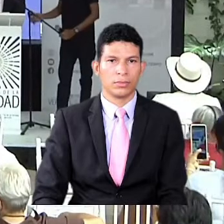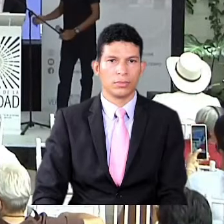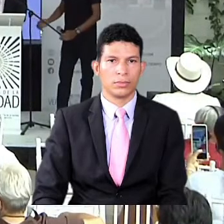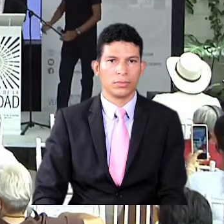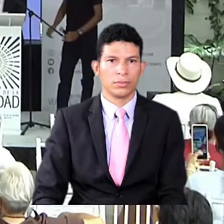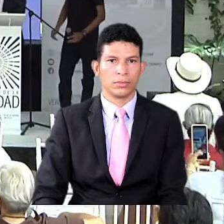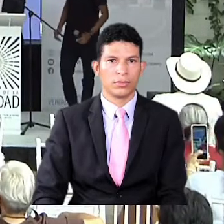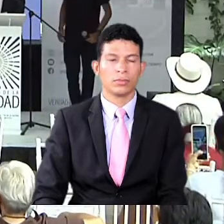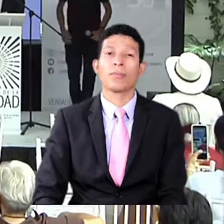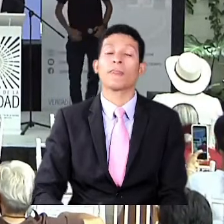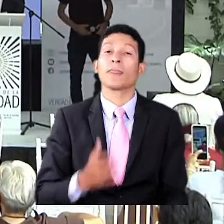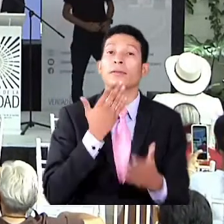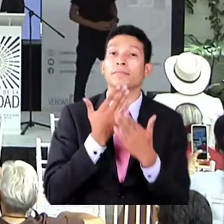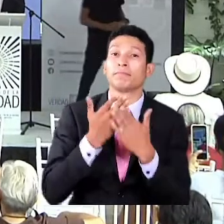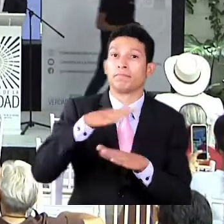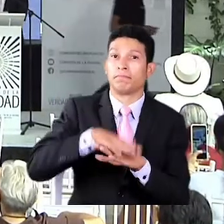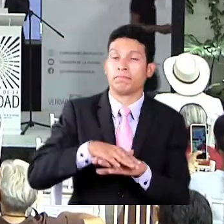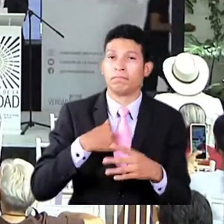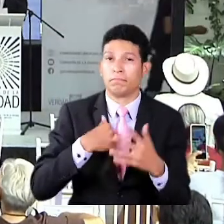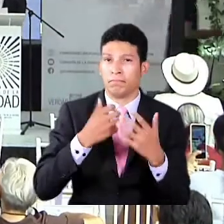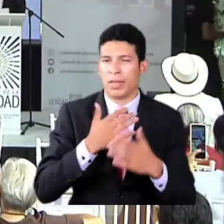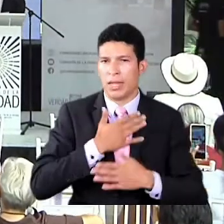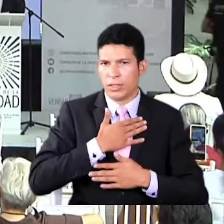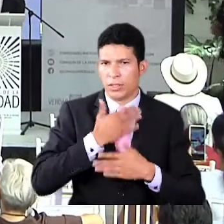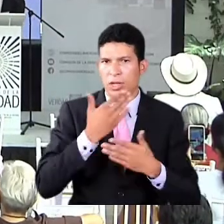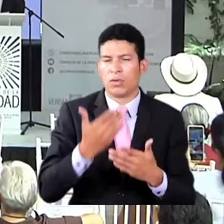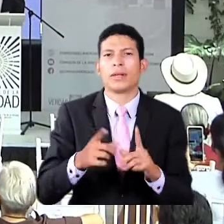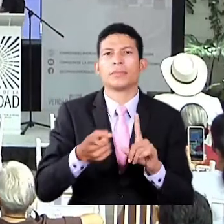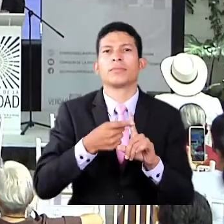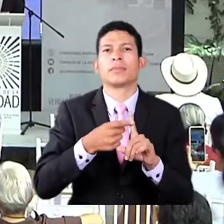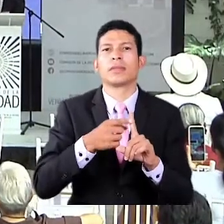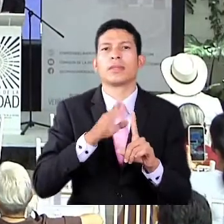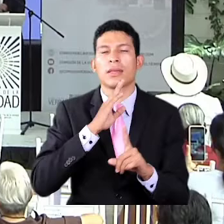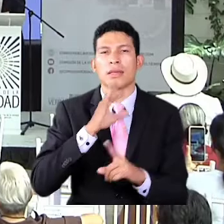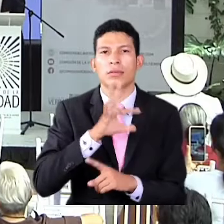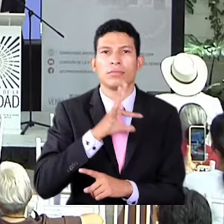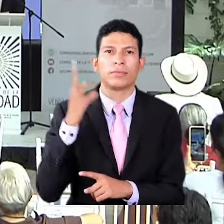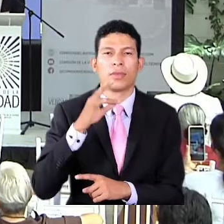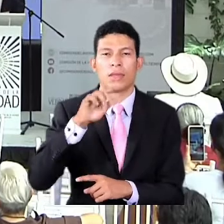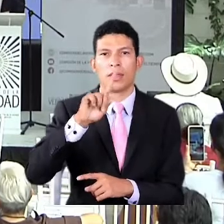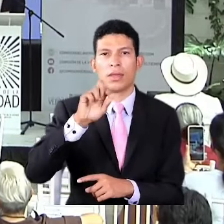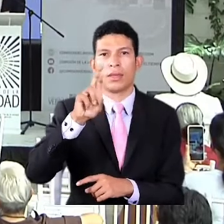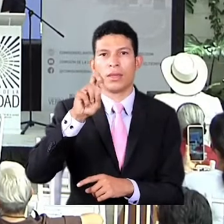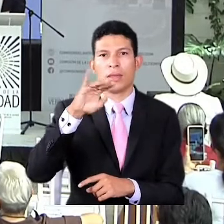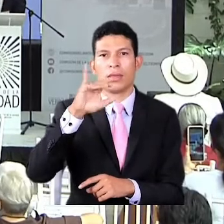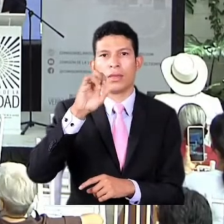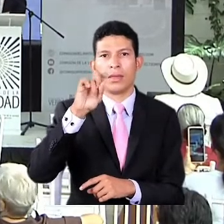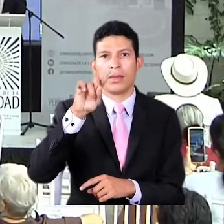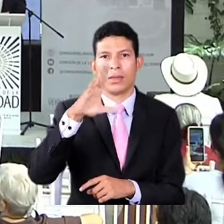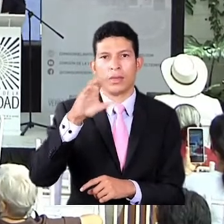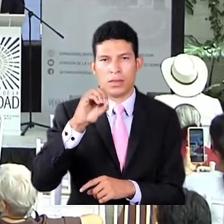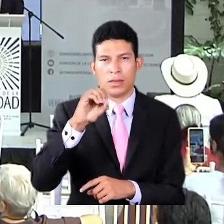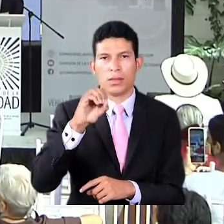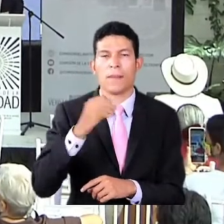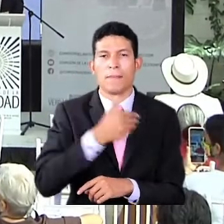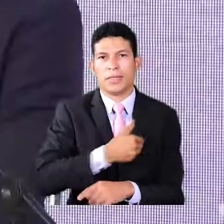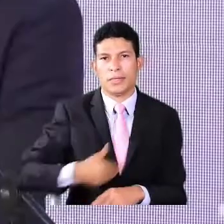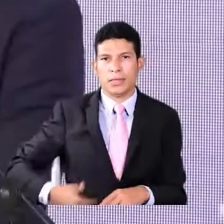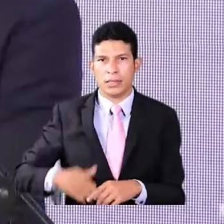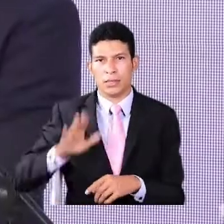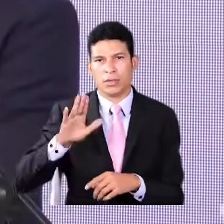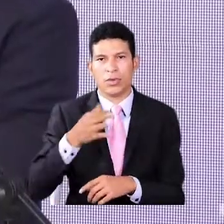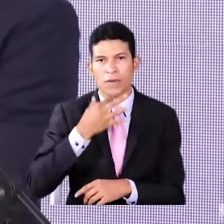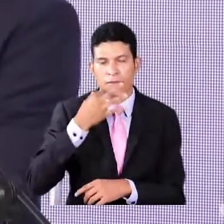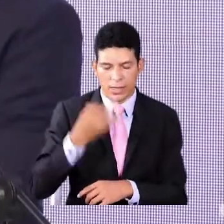bueno muy buenas tardes quisiera saludar primero al padre de francisco eeuu presidente de la comisión de esclarecimiento la verdad